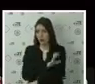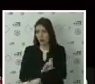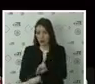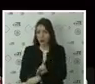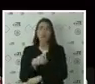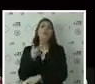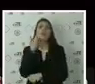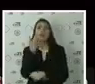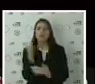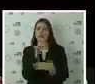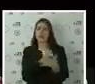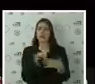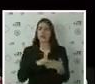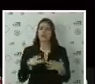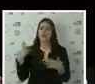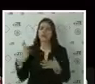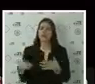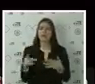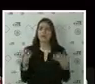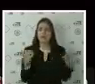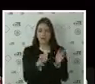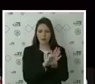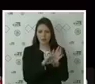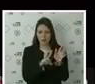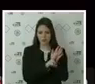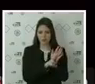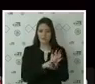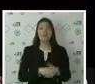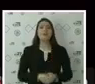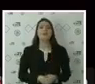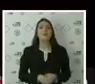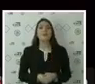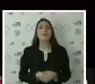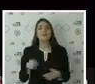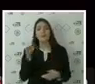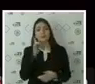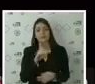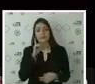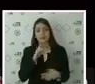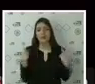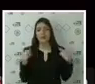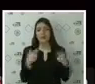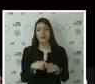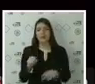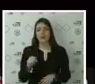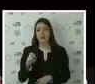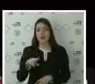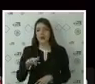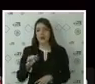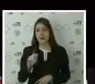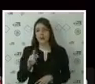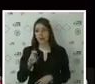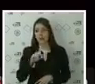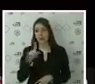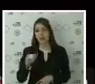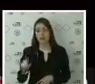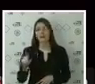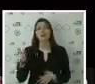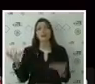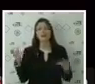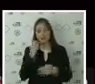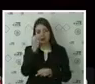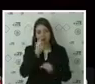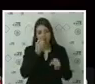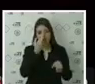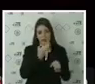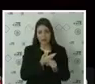leer su breve semblanza curricular. Maestra Sonia Pérez Pérez, se ha desempeñado como secretaria de